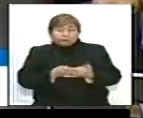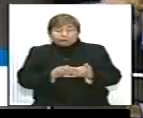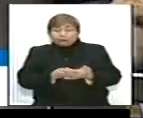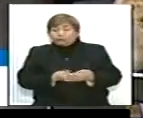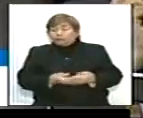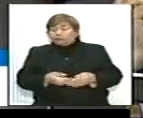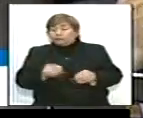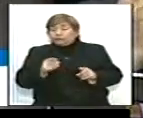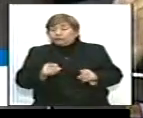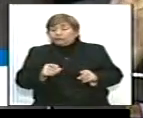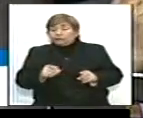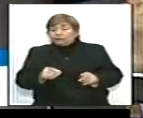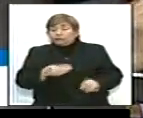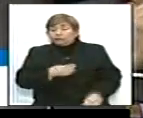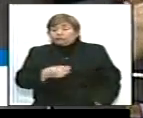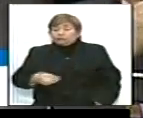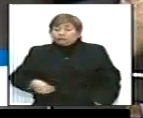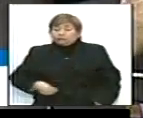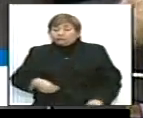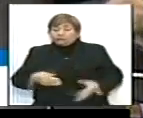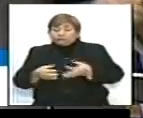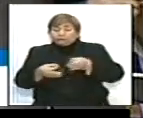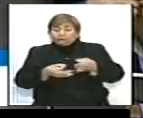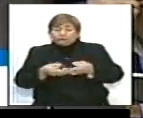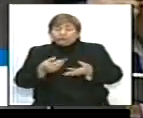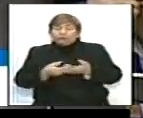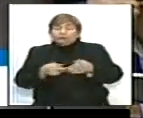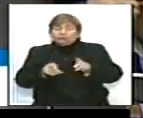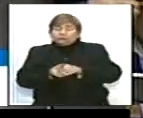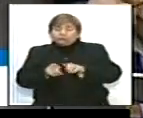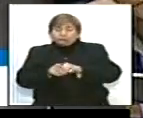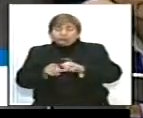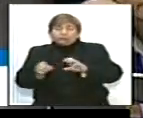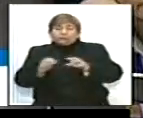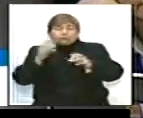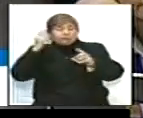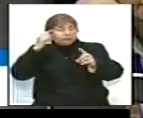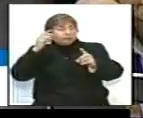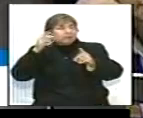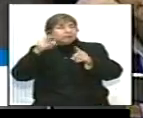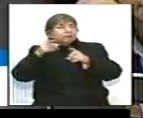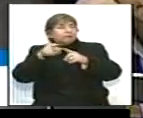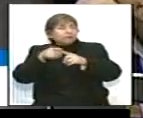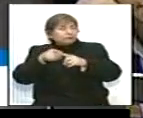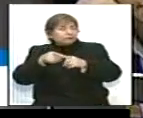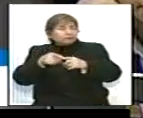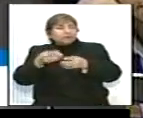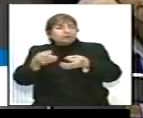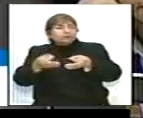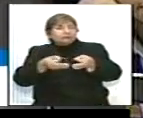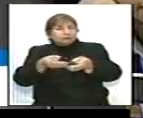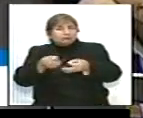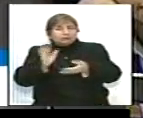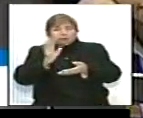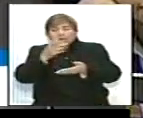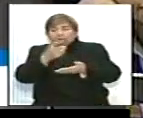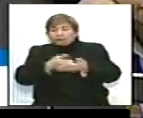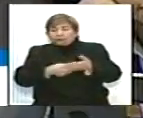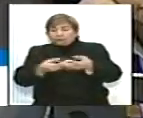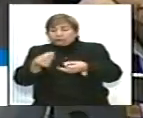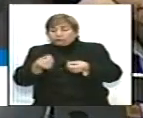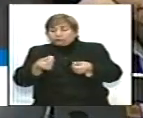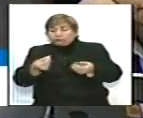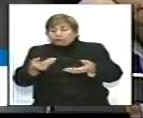Tía María, el Ministerio de Economía también hizo unas proyecciones económicas en base a supuestos